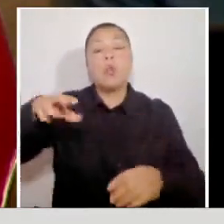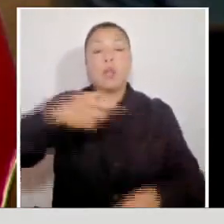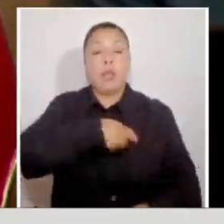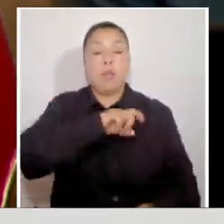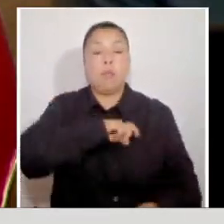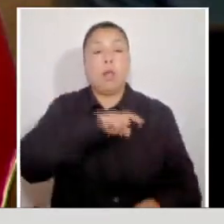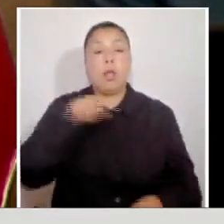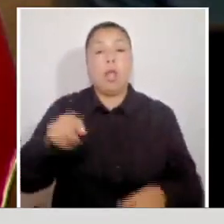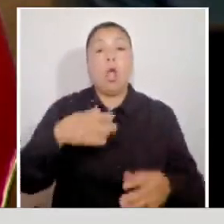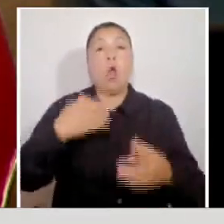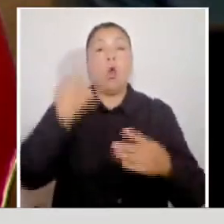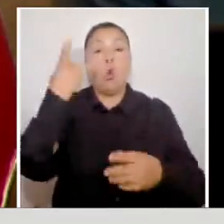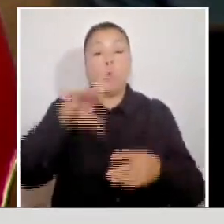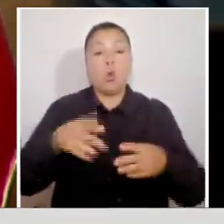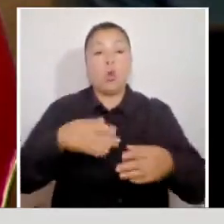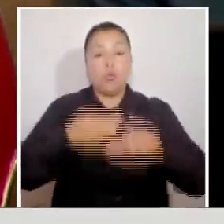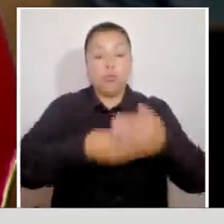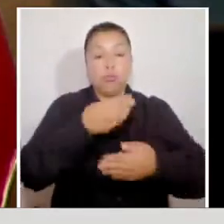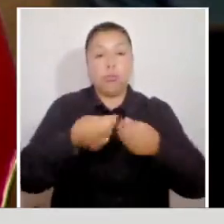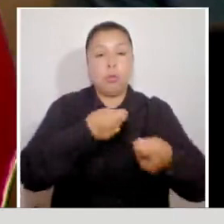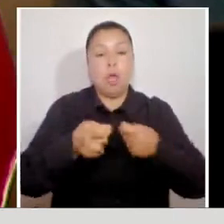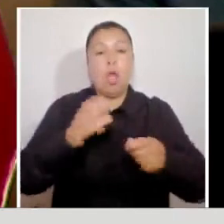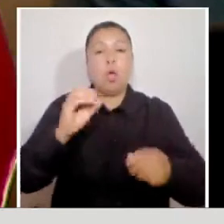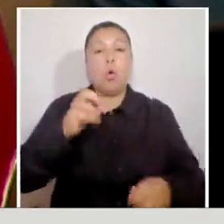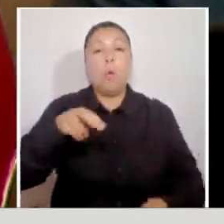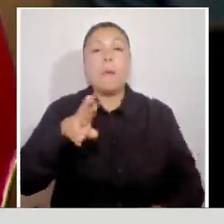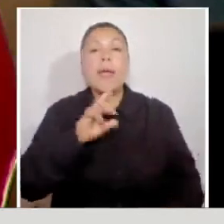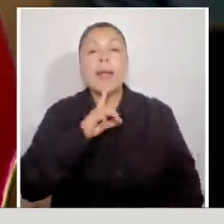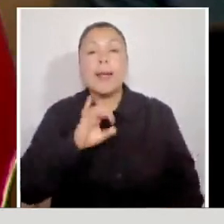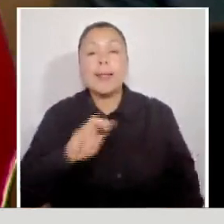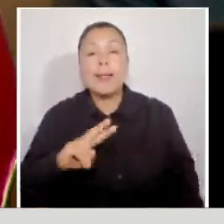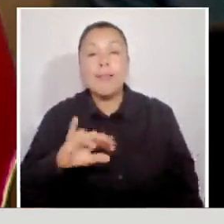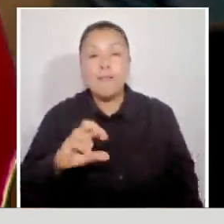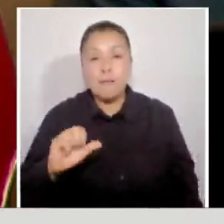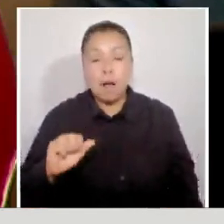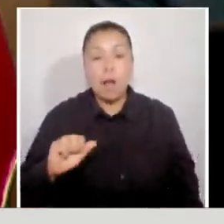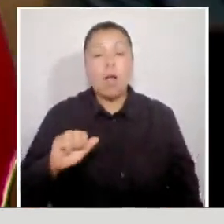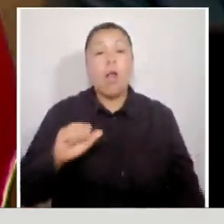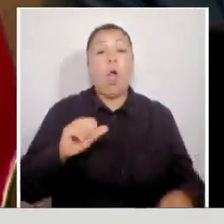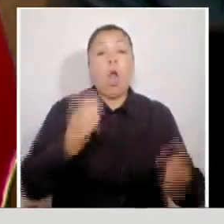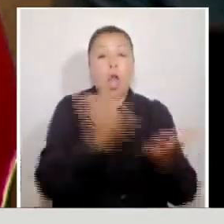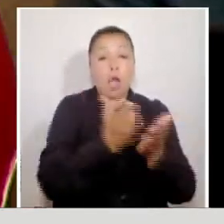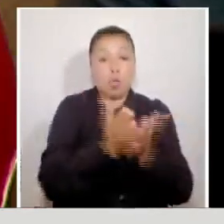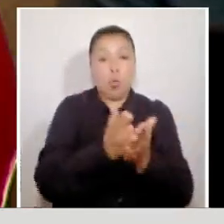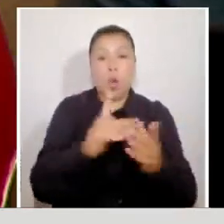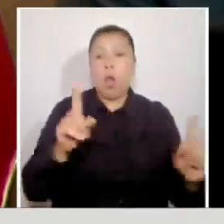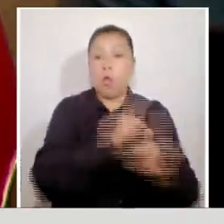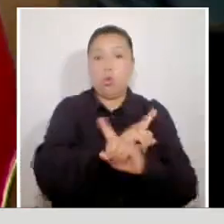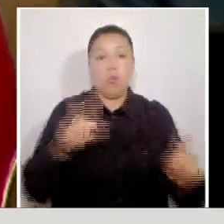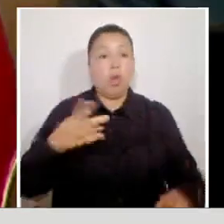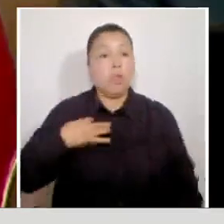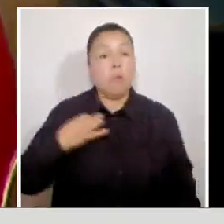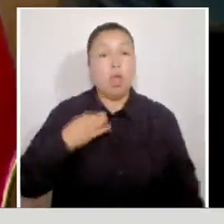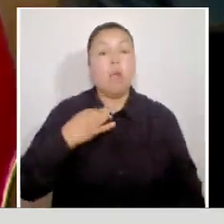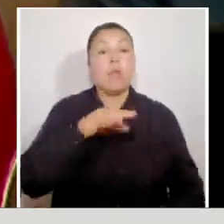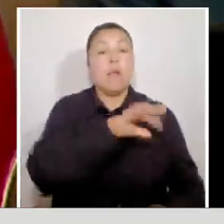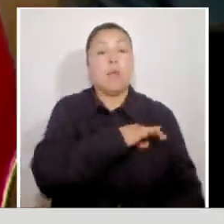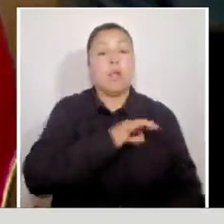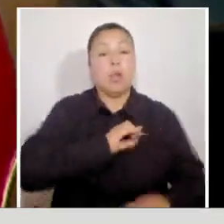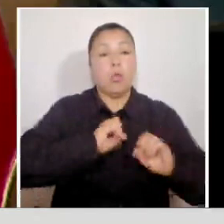economía cooperativa los colegios no deben depender del Ministerio de Educación o de la